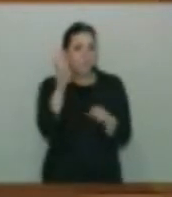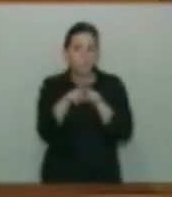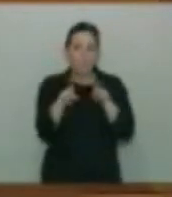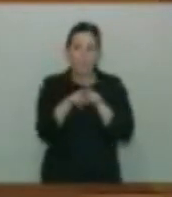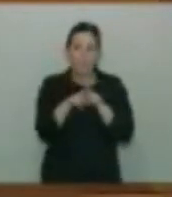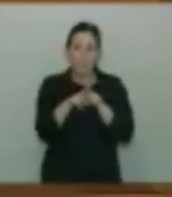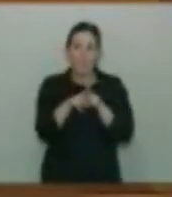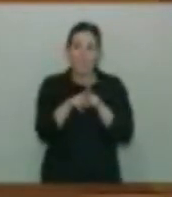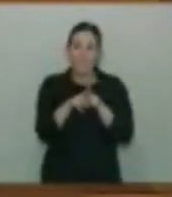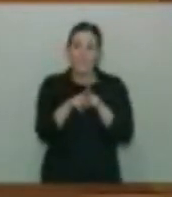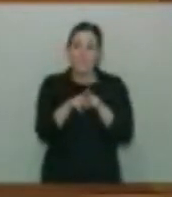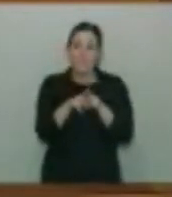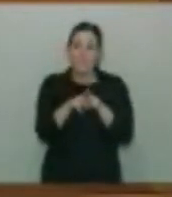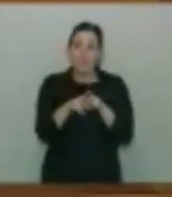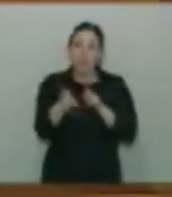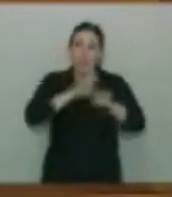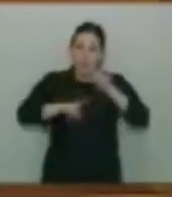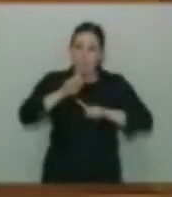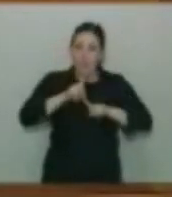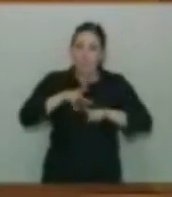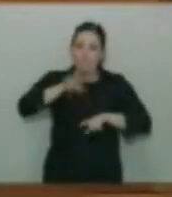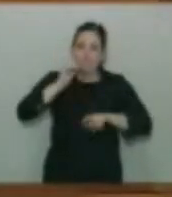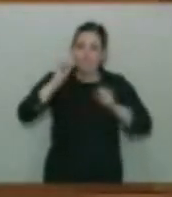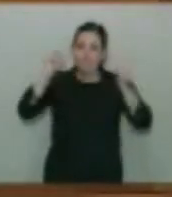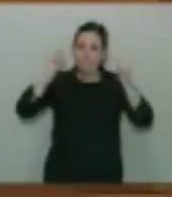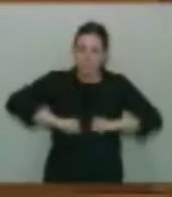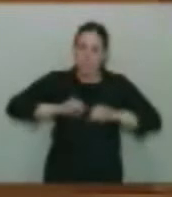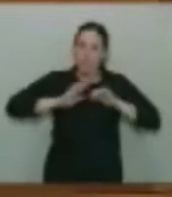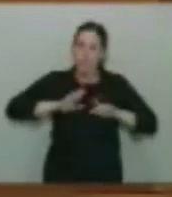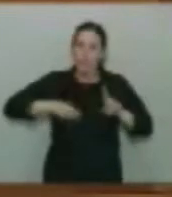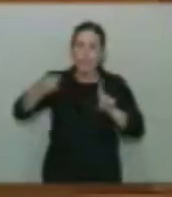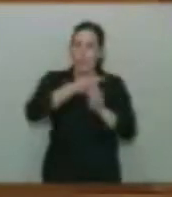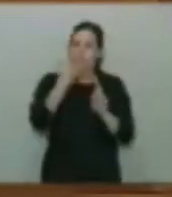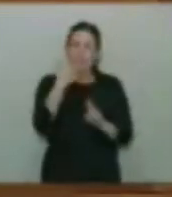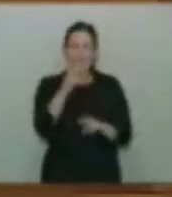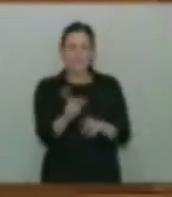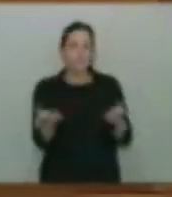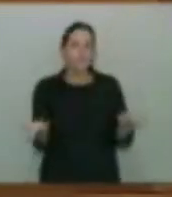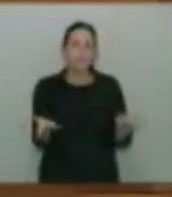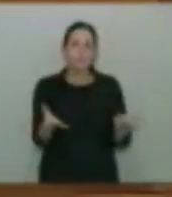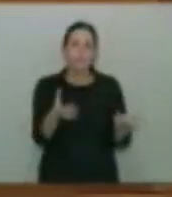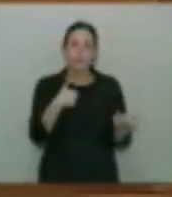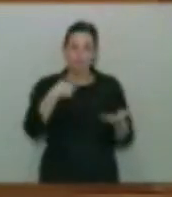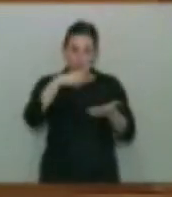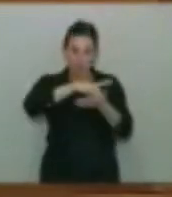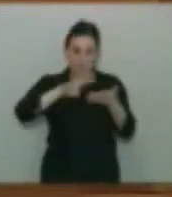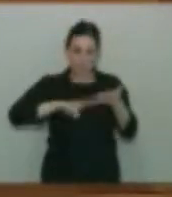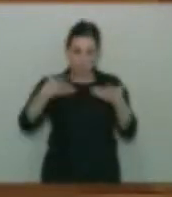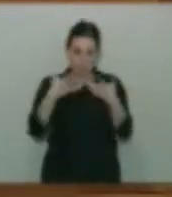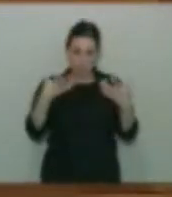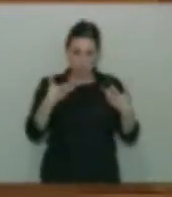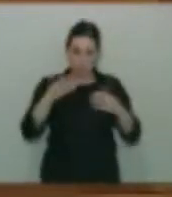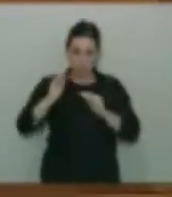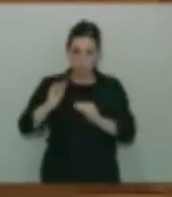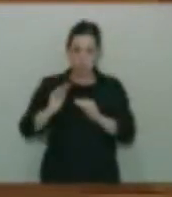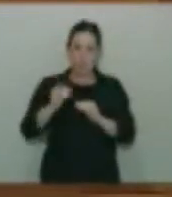sus soluciones. Y es que ustedes instan en su moción al Gobierno, y lo leo textualmente,